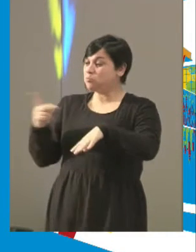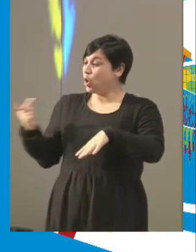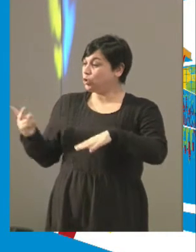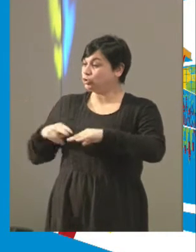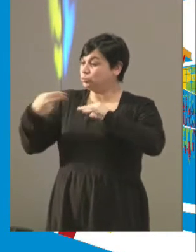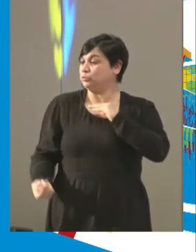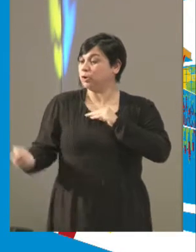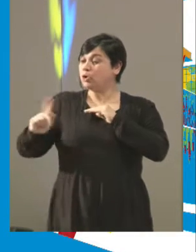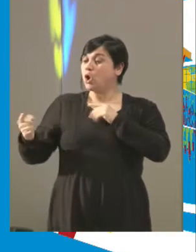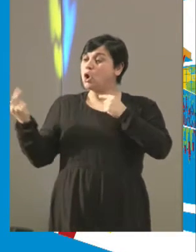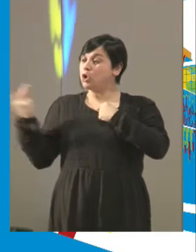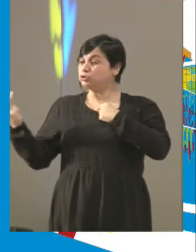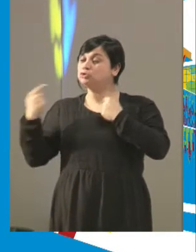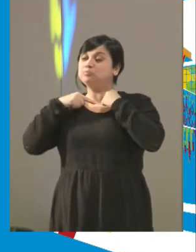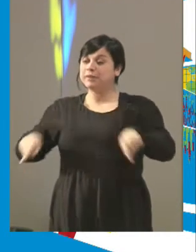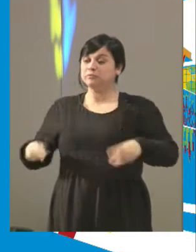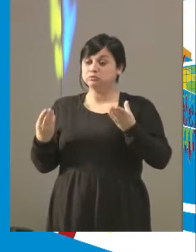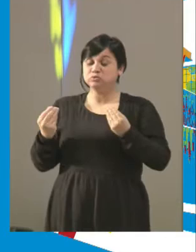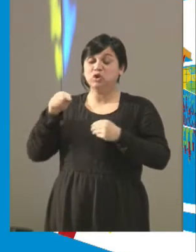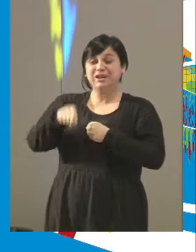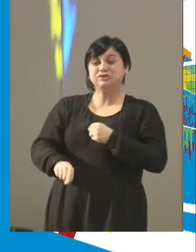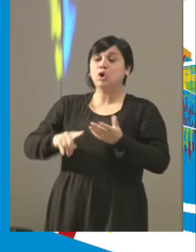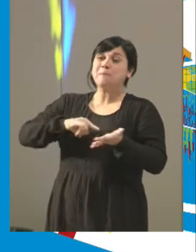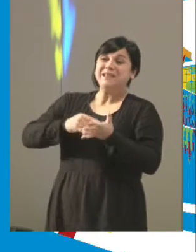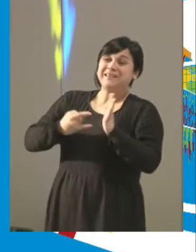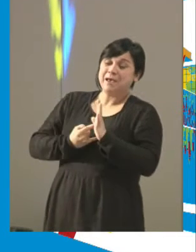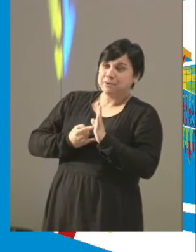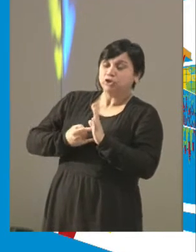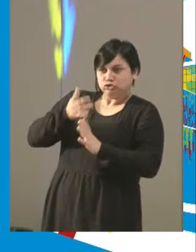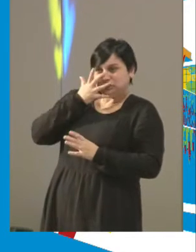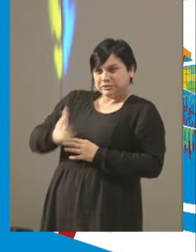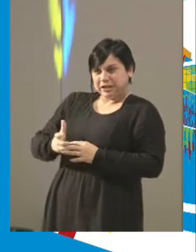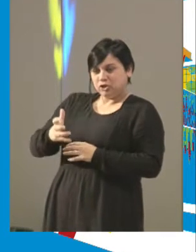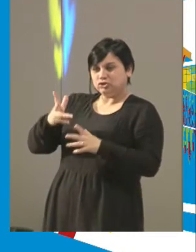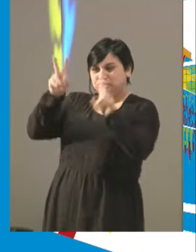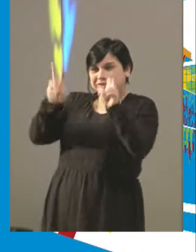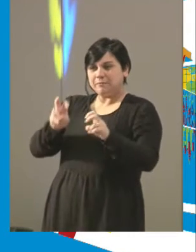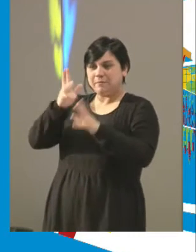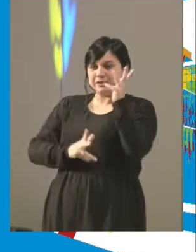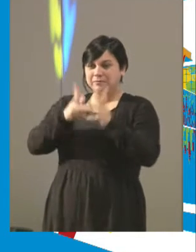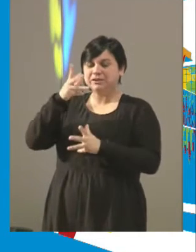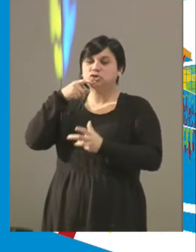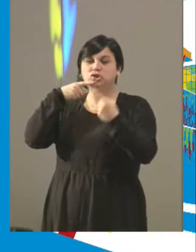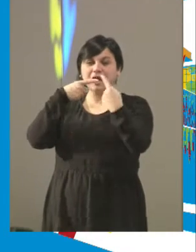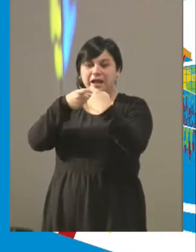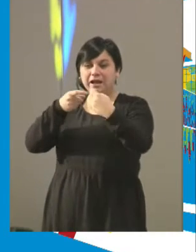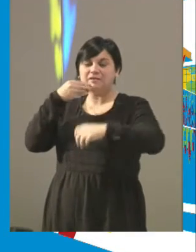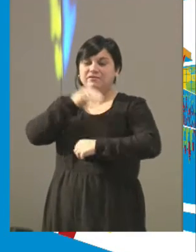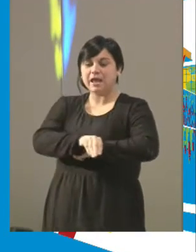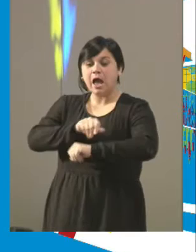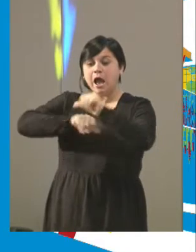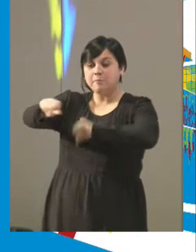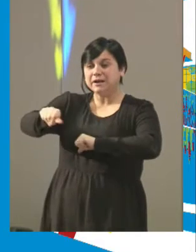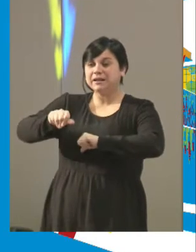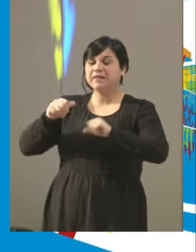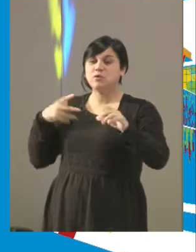¿vale? Entonces, bueno, este era el tipo de planteamientos que se hacían y muy seriamente a nivel matemático en la Guerra Fría a raíz de un ataque